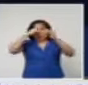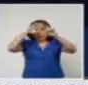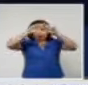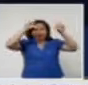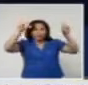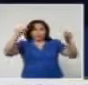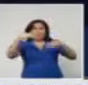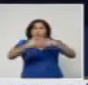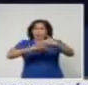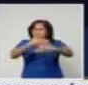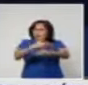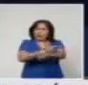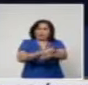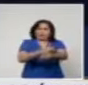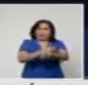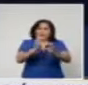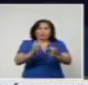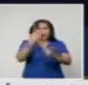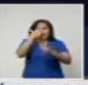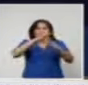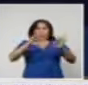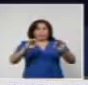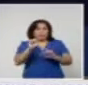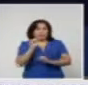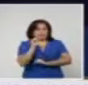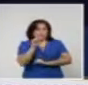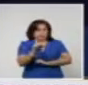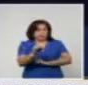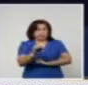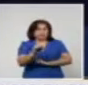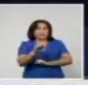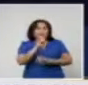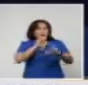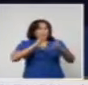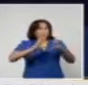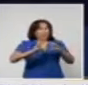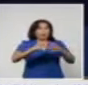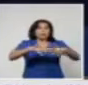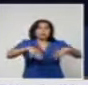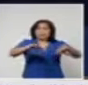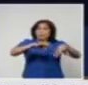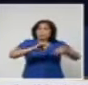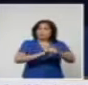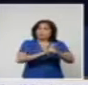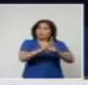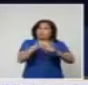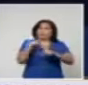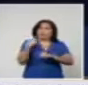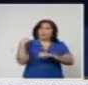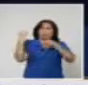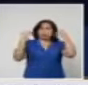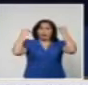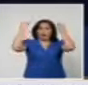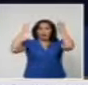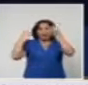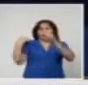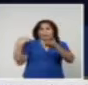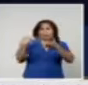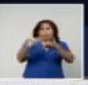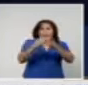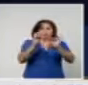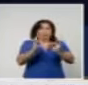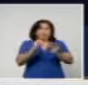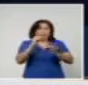muestras. Artemisa, que tiene la complejidad epidemiológica que hemos ido analizando aquí todos estos días, se